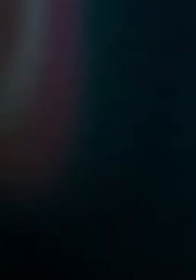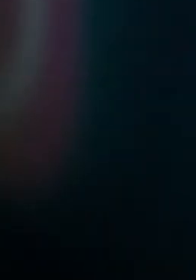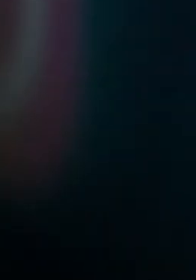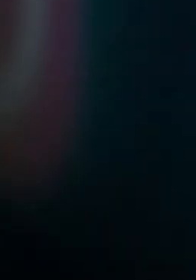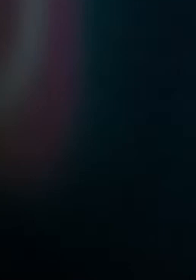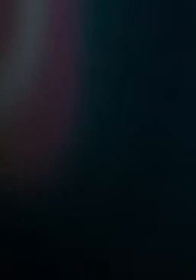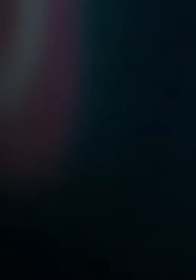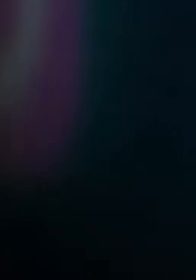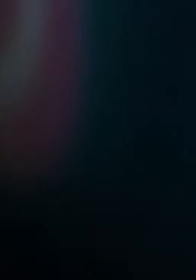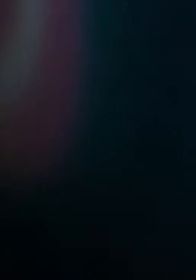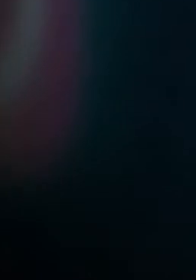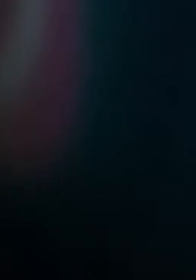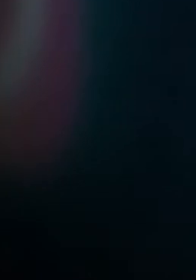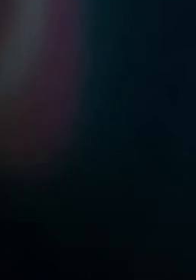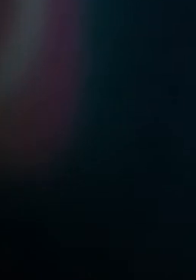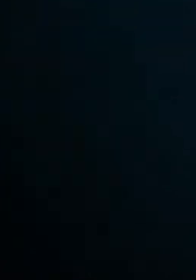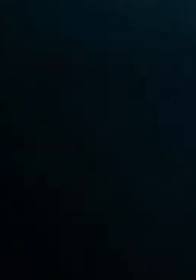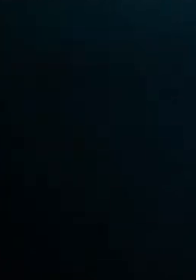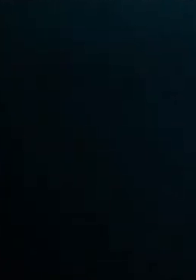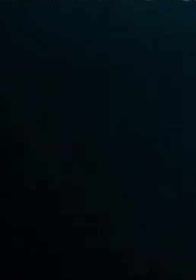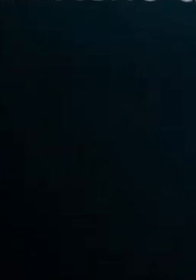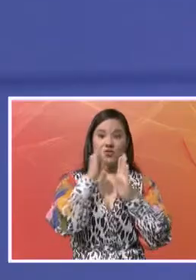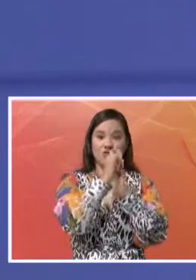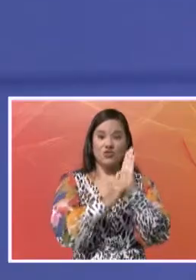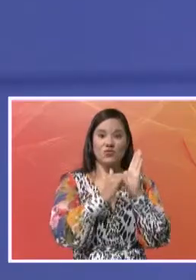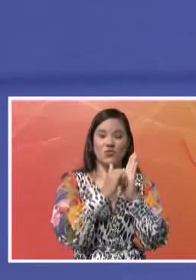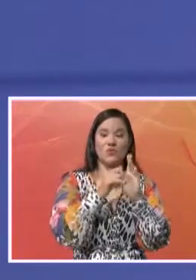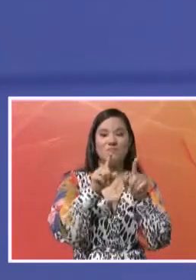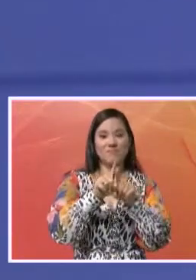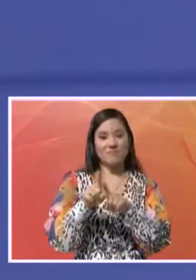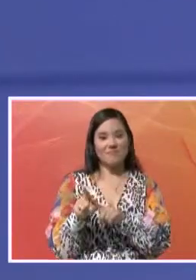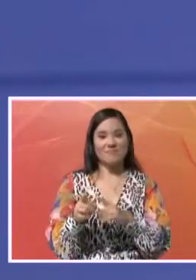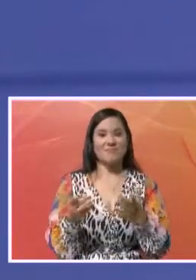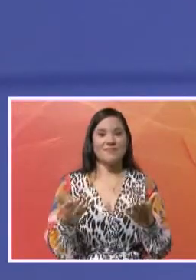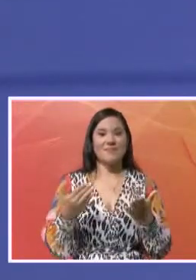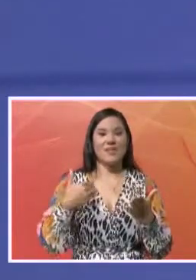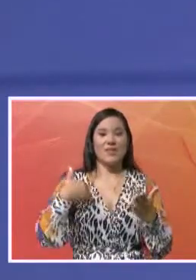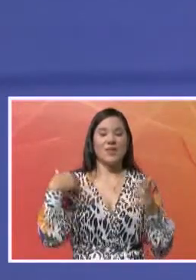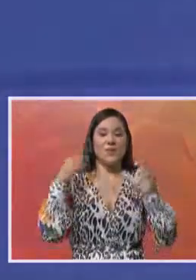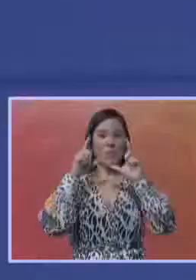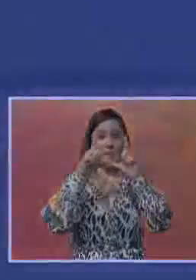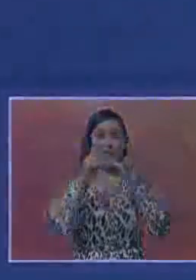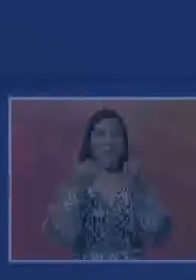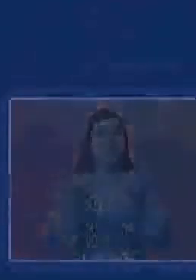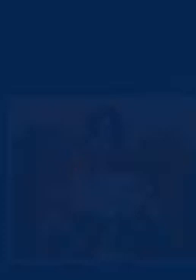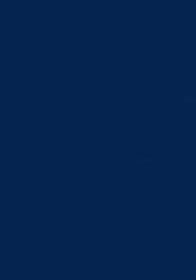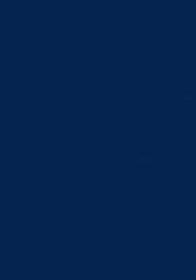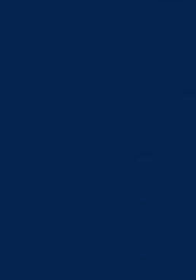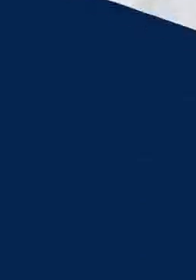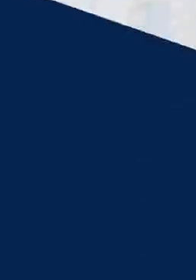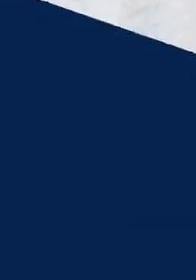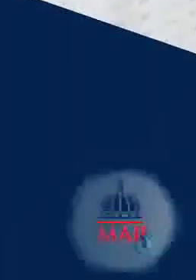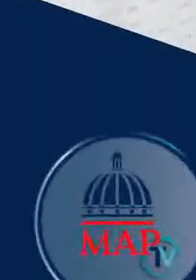programa también será retransmitido en nuestro canal de youtube ahora damos paso al boletín del día de hoy